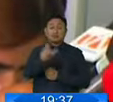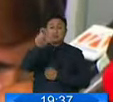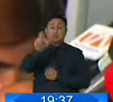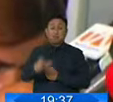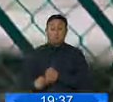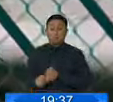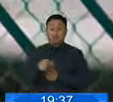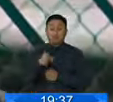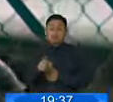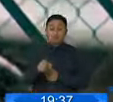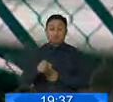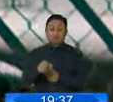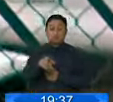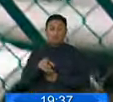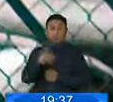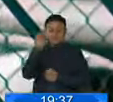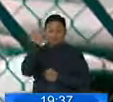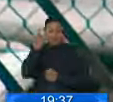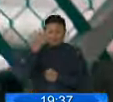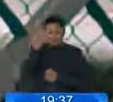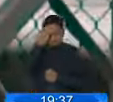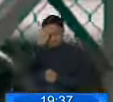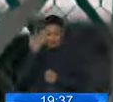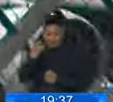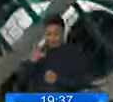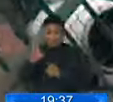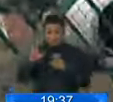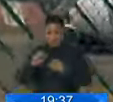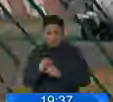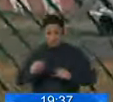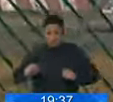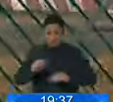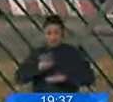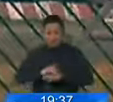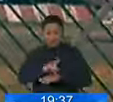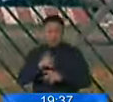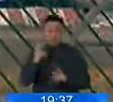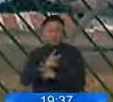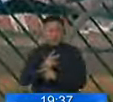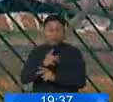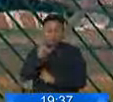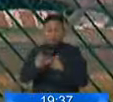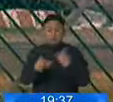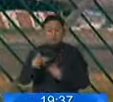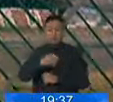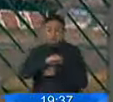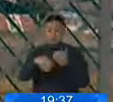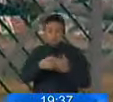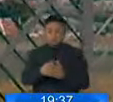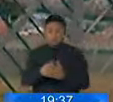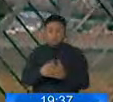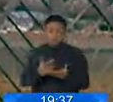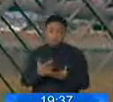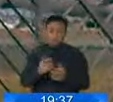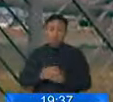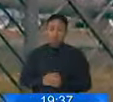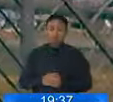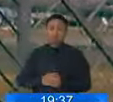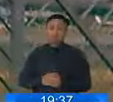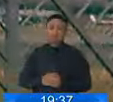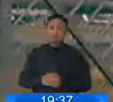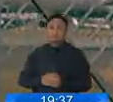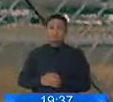esté en su sano juicio y que por la acción que tuvo pudiera haber traído graves consecuencias.